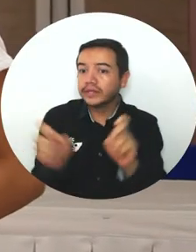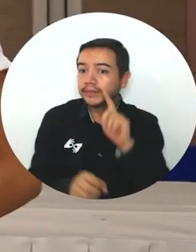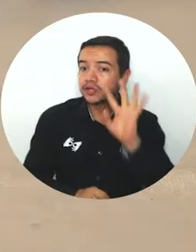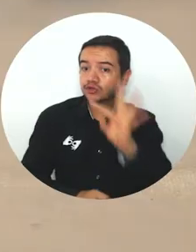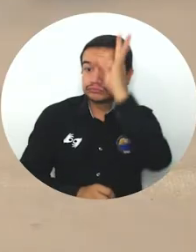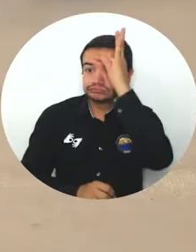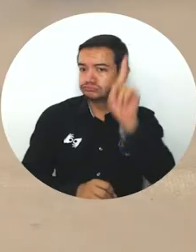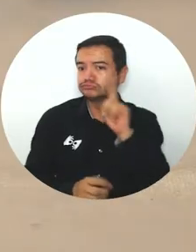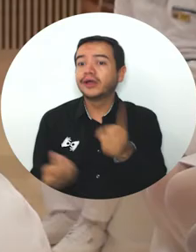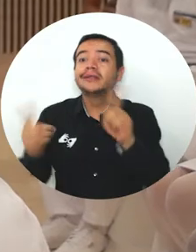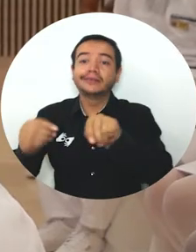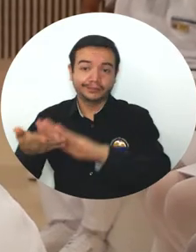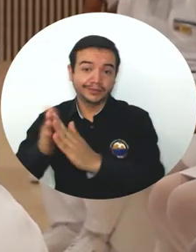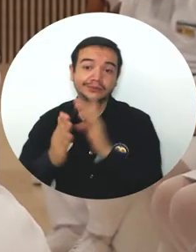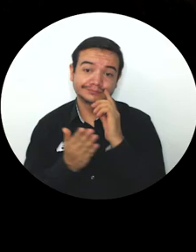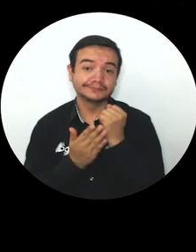comunitaria.